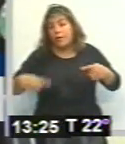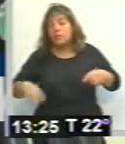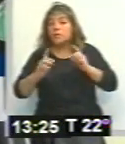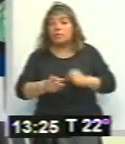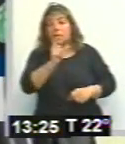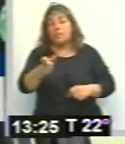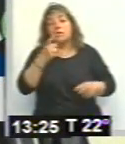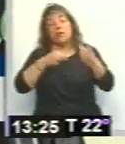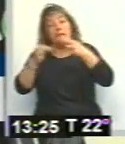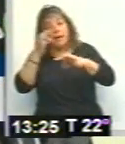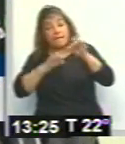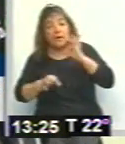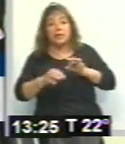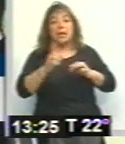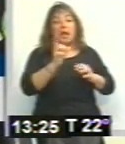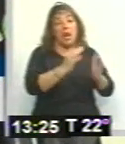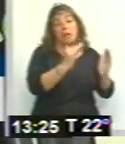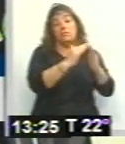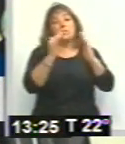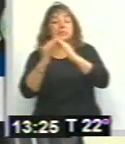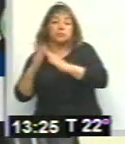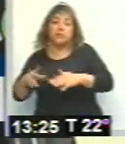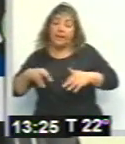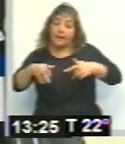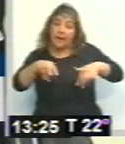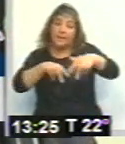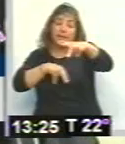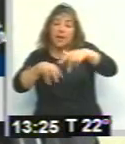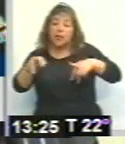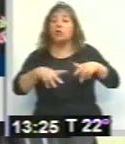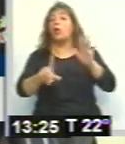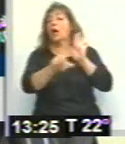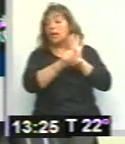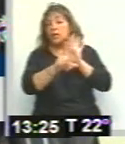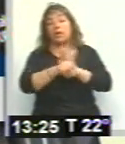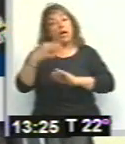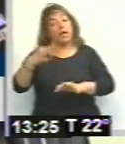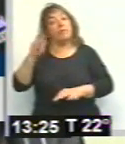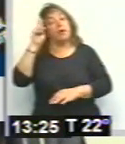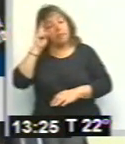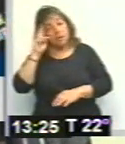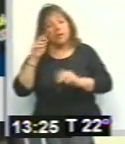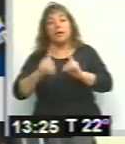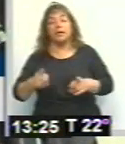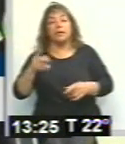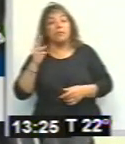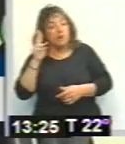del vecino, de quien transita en la vía pública. Hay normas que tienen que cumplir, que tienen que ver con el permiso del espacio